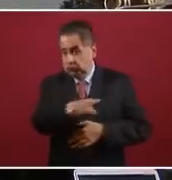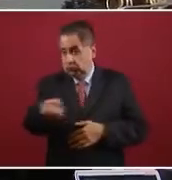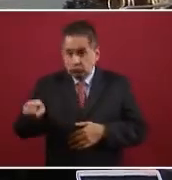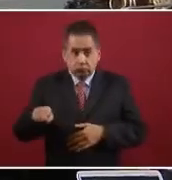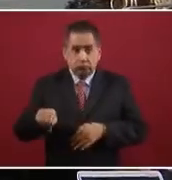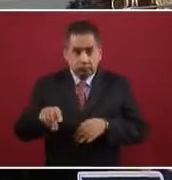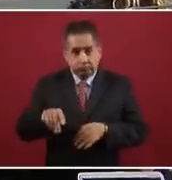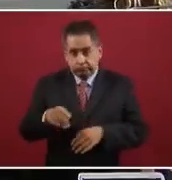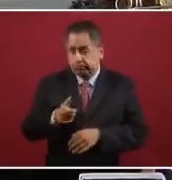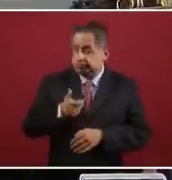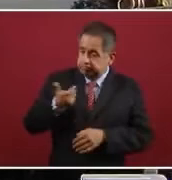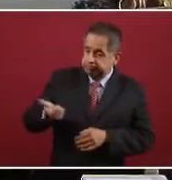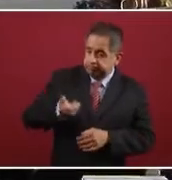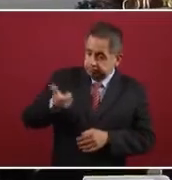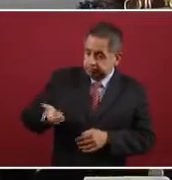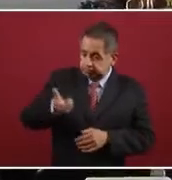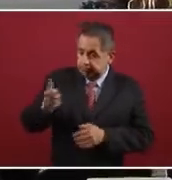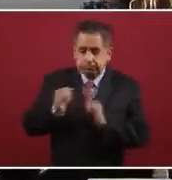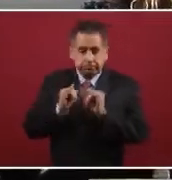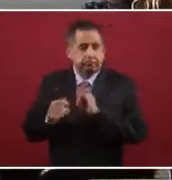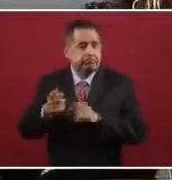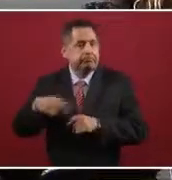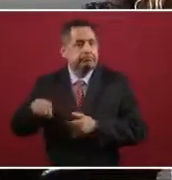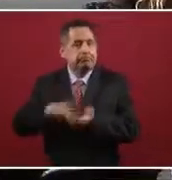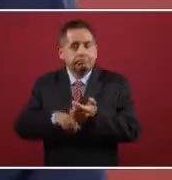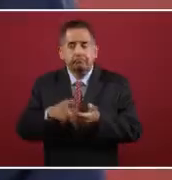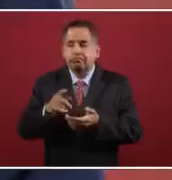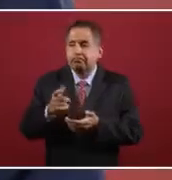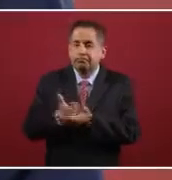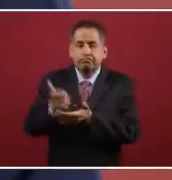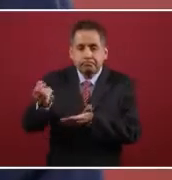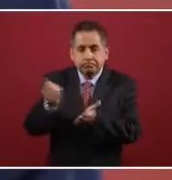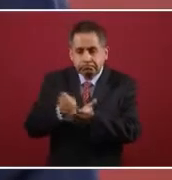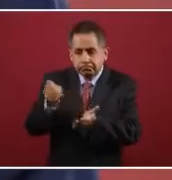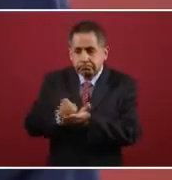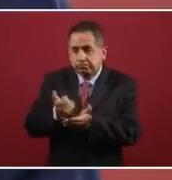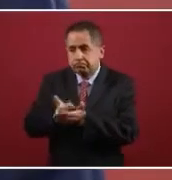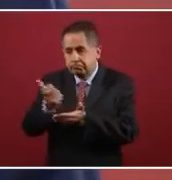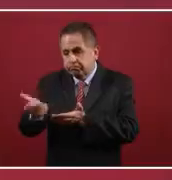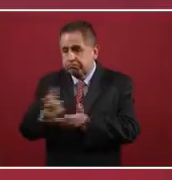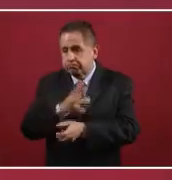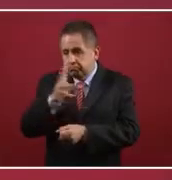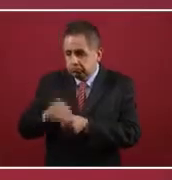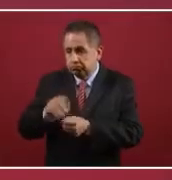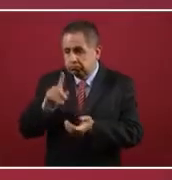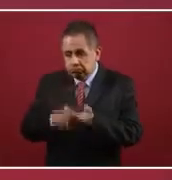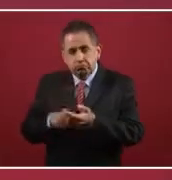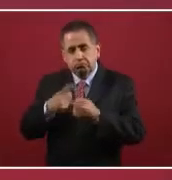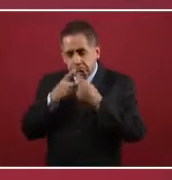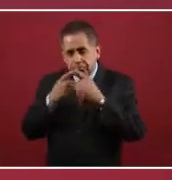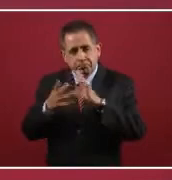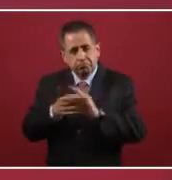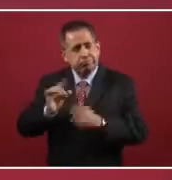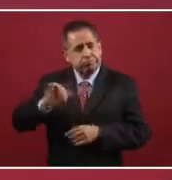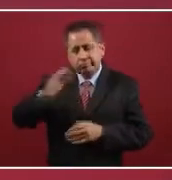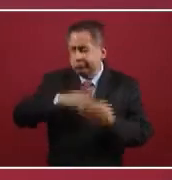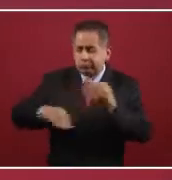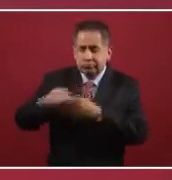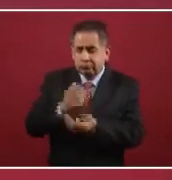ustedes, integrantes de clases medias, comerciantes pequeños, medianos empresarios,